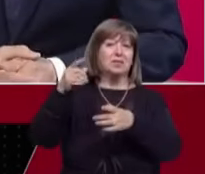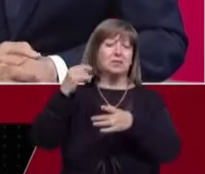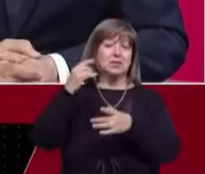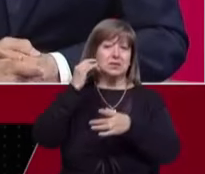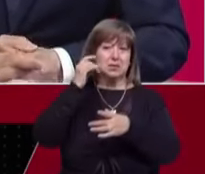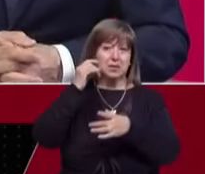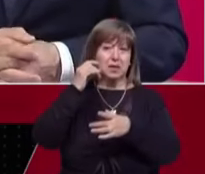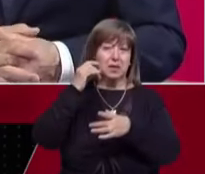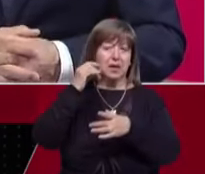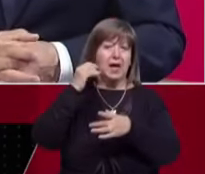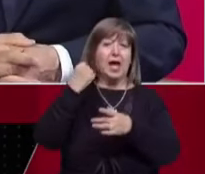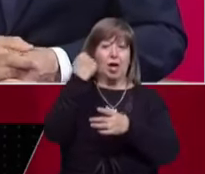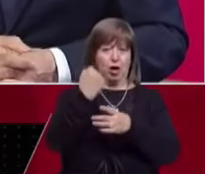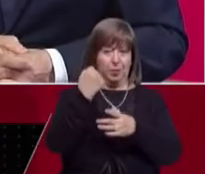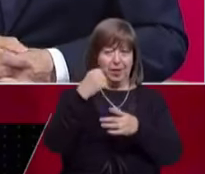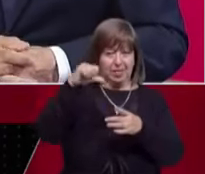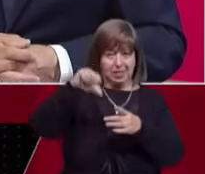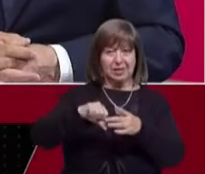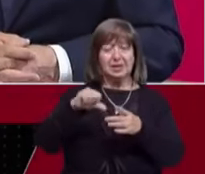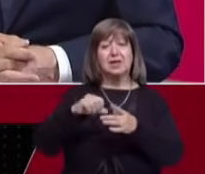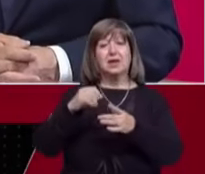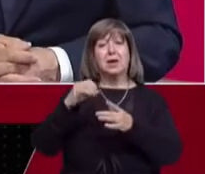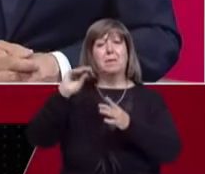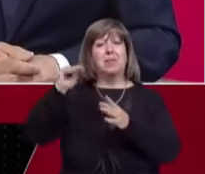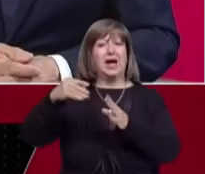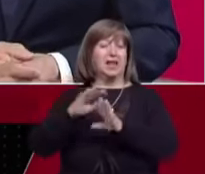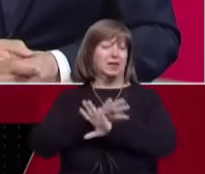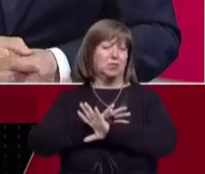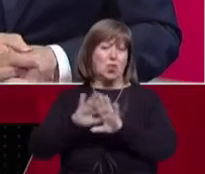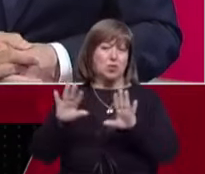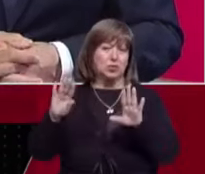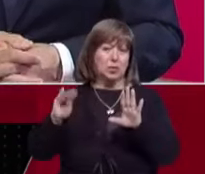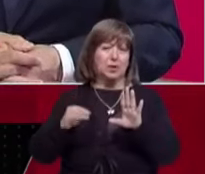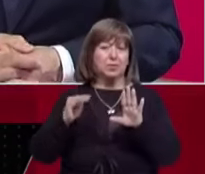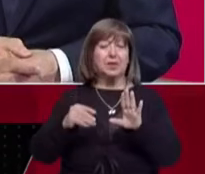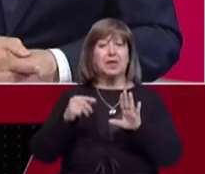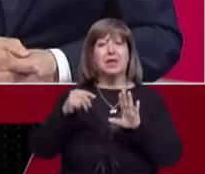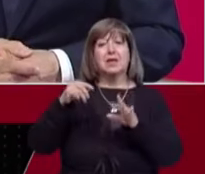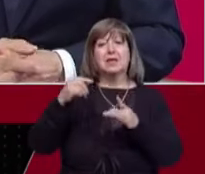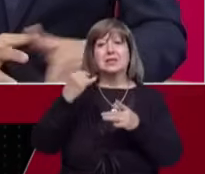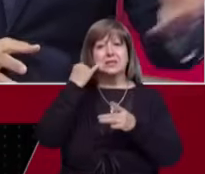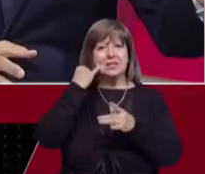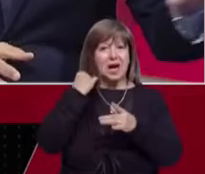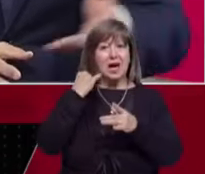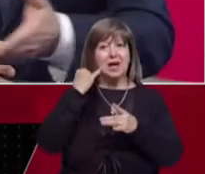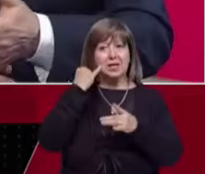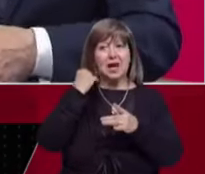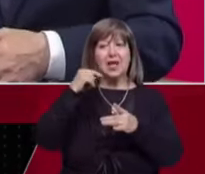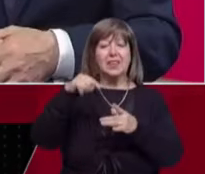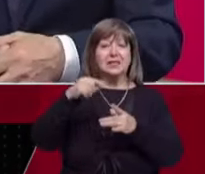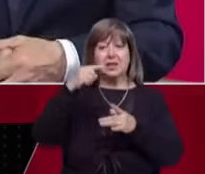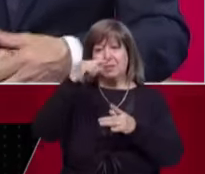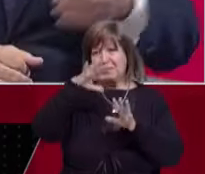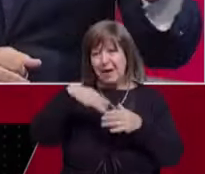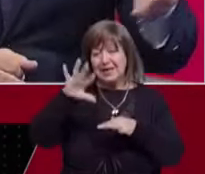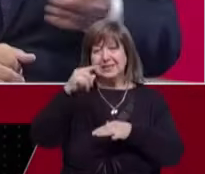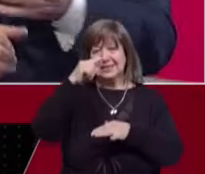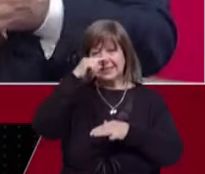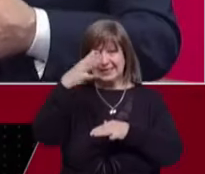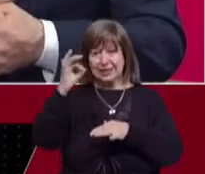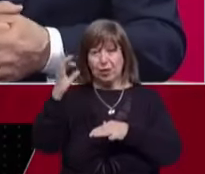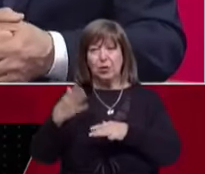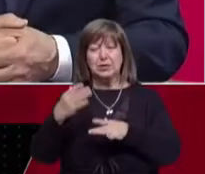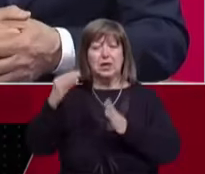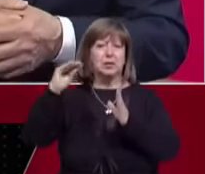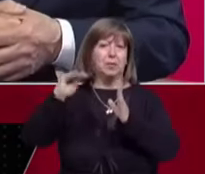Venezuela. Prácticamente han perdido un 75% del PBI en las últimas décadas, desde que arrancó